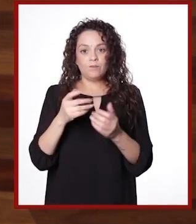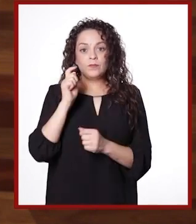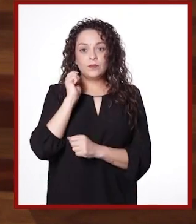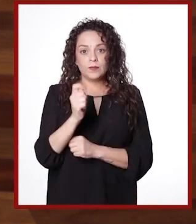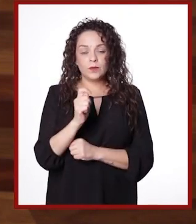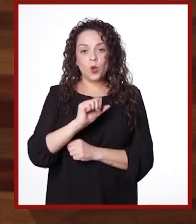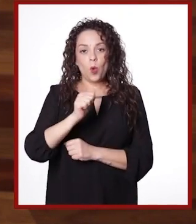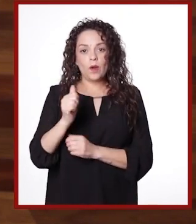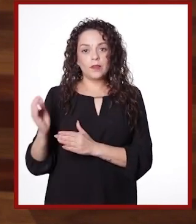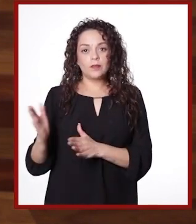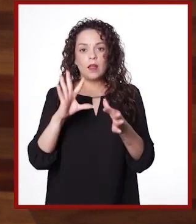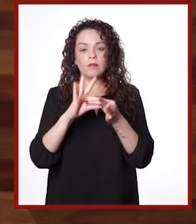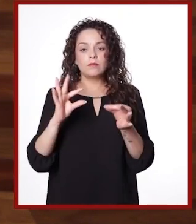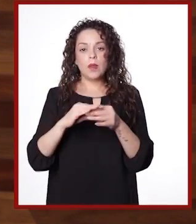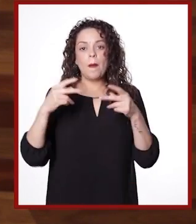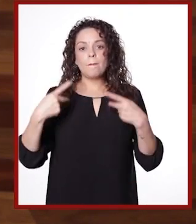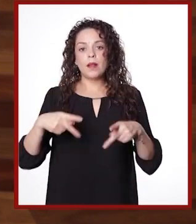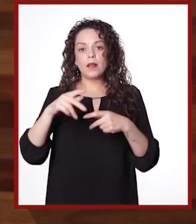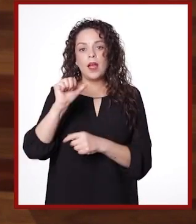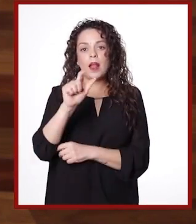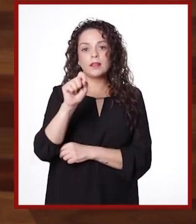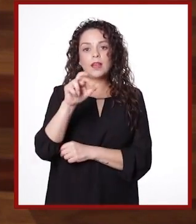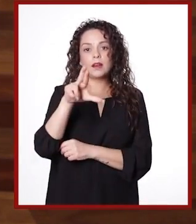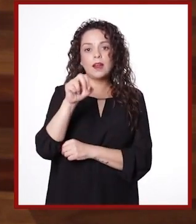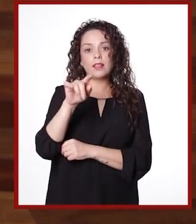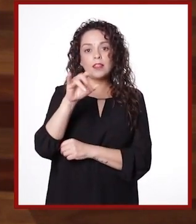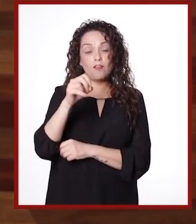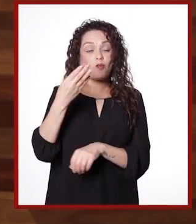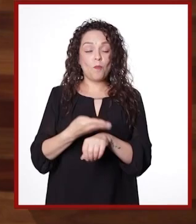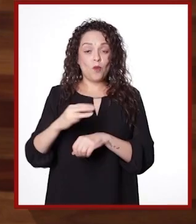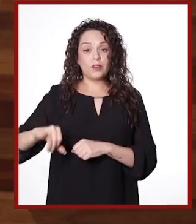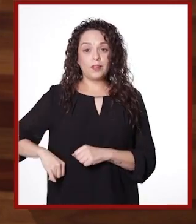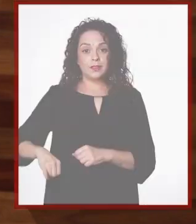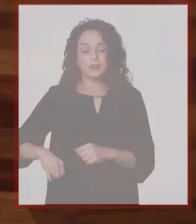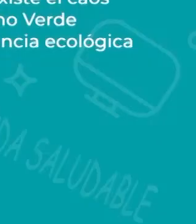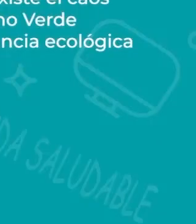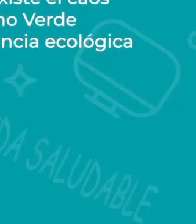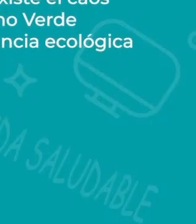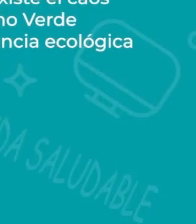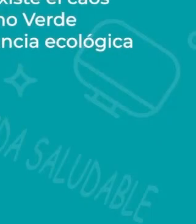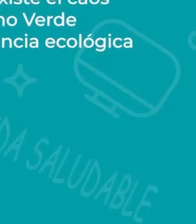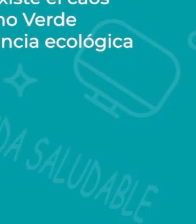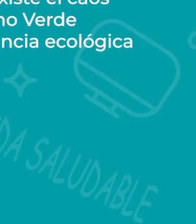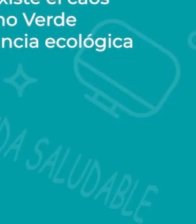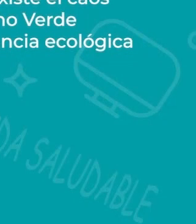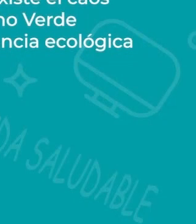invitamos a nuestro siguiente segmento sobre mercados alternativos. Va a estar muy interesante.